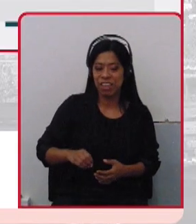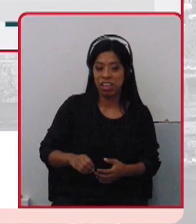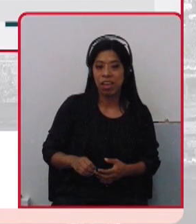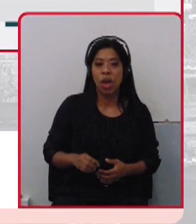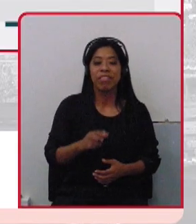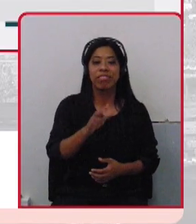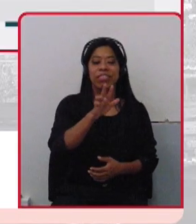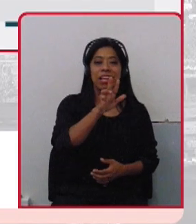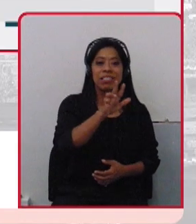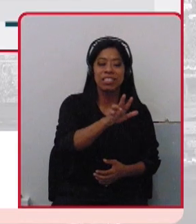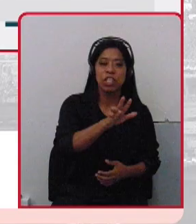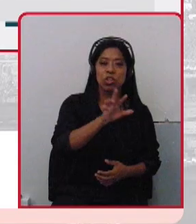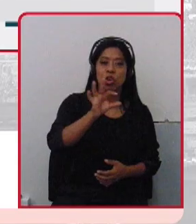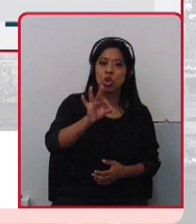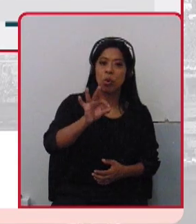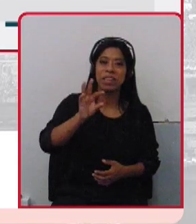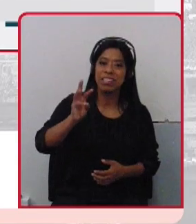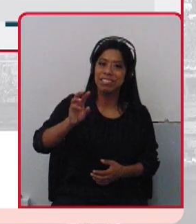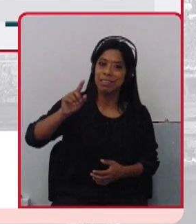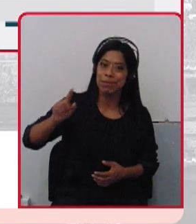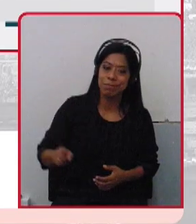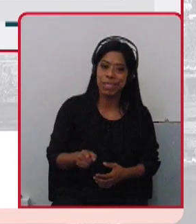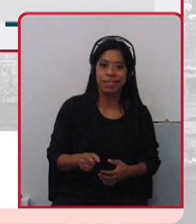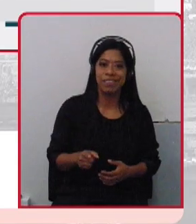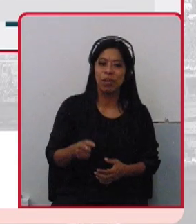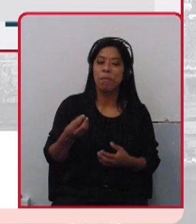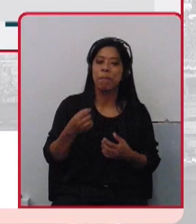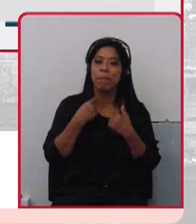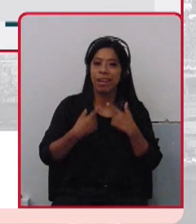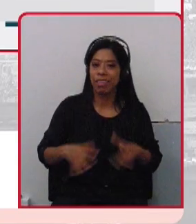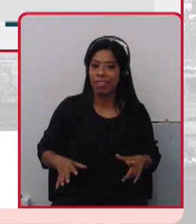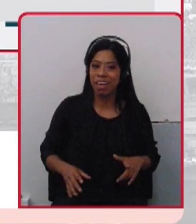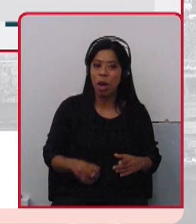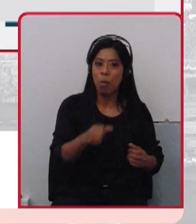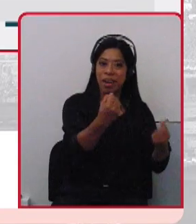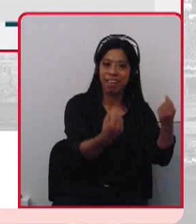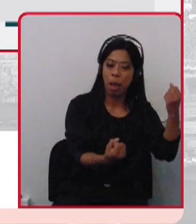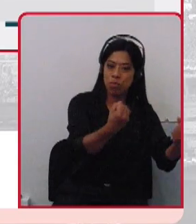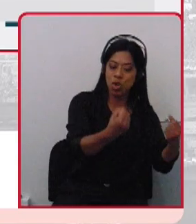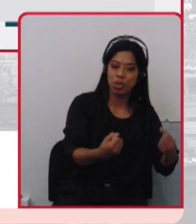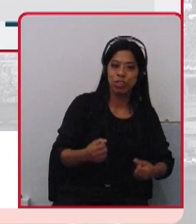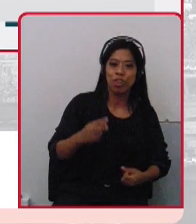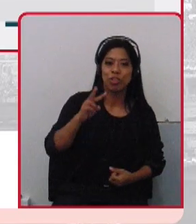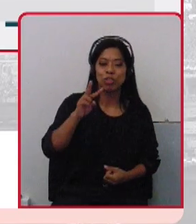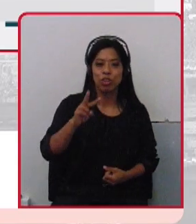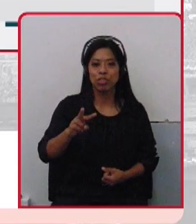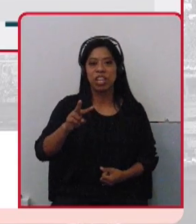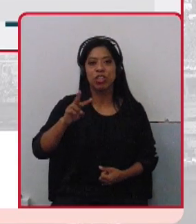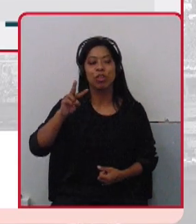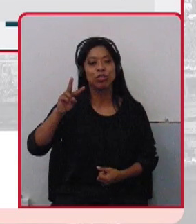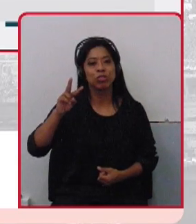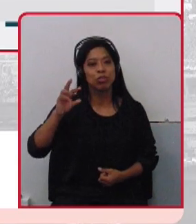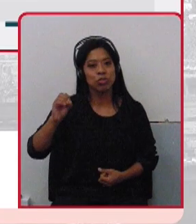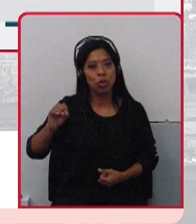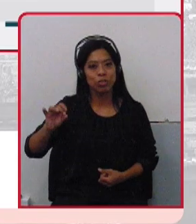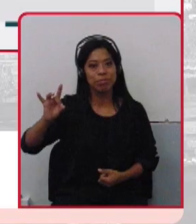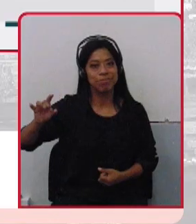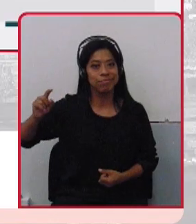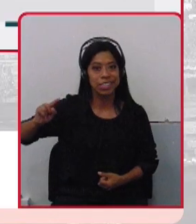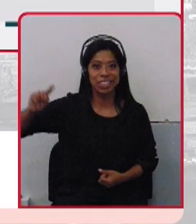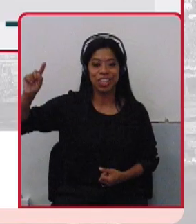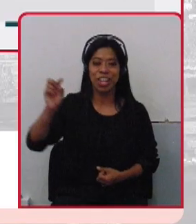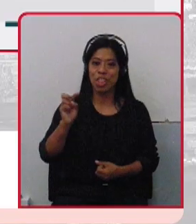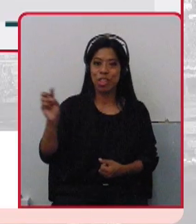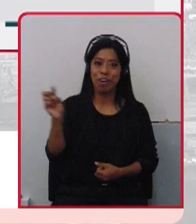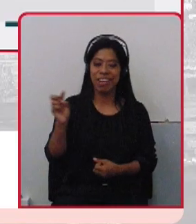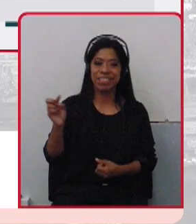de 396,000 para el camión y 202 millones, de dólares para la pala, en un